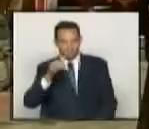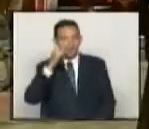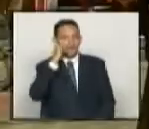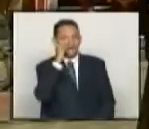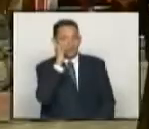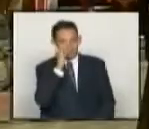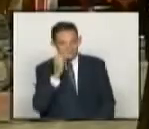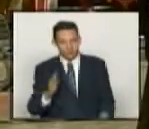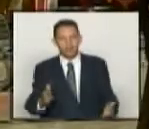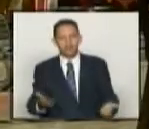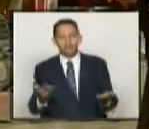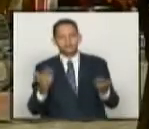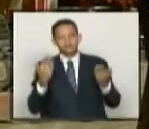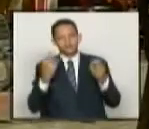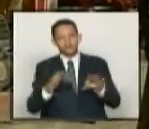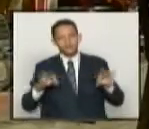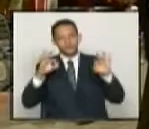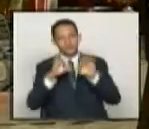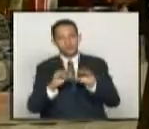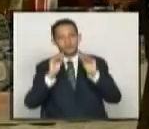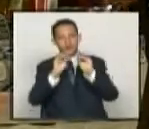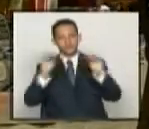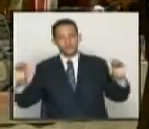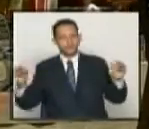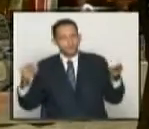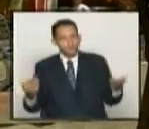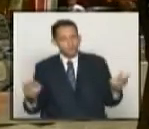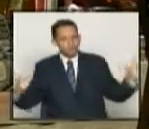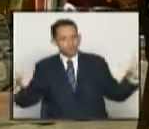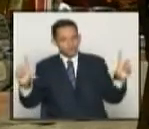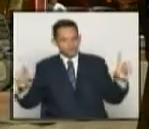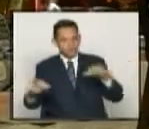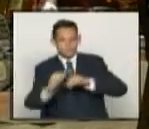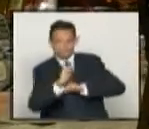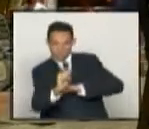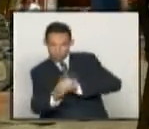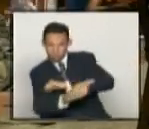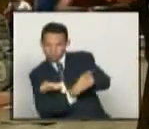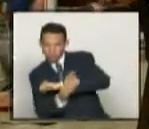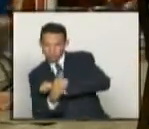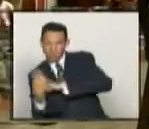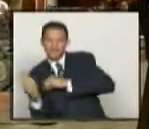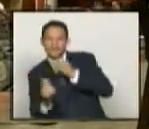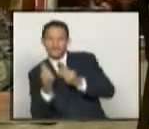yo quiero recordar a los televidentes que hicimos un programa